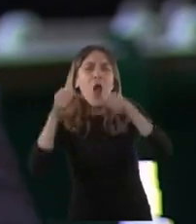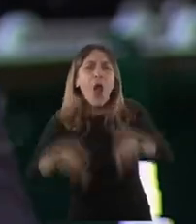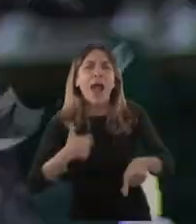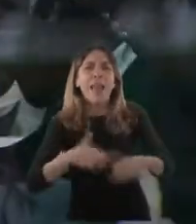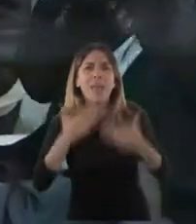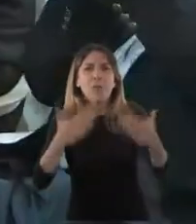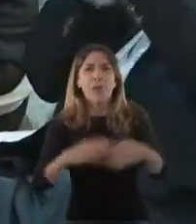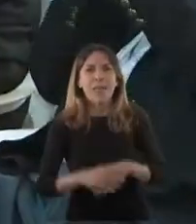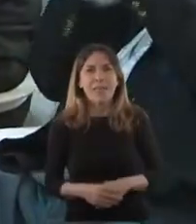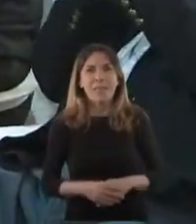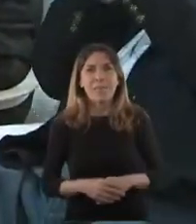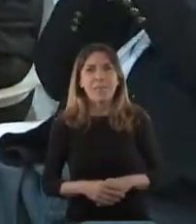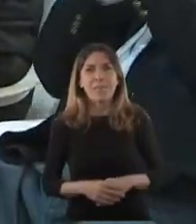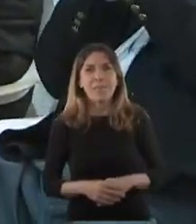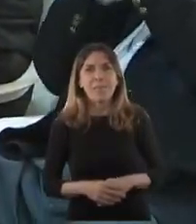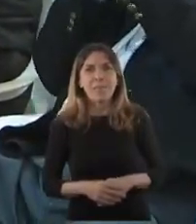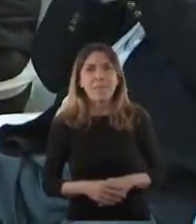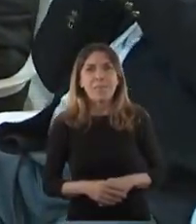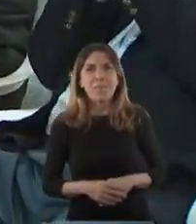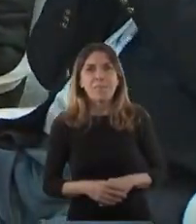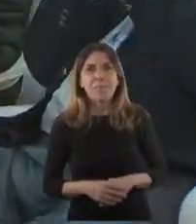gracias.